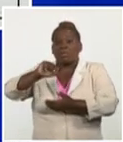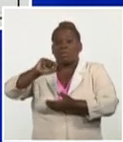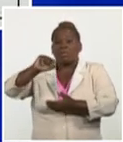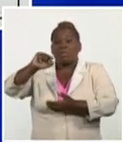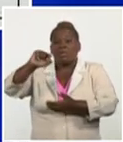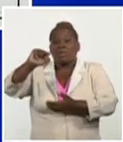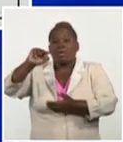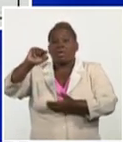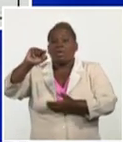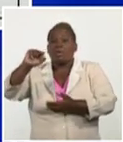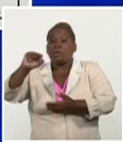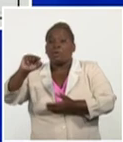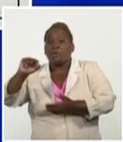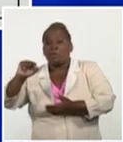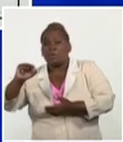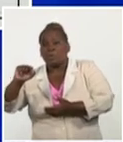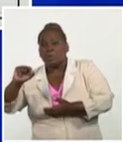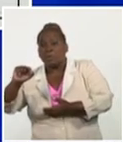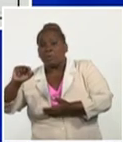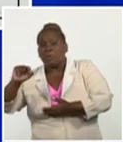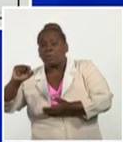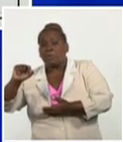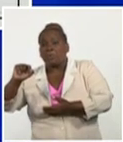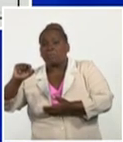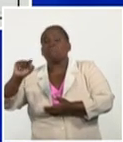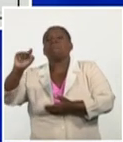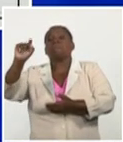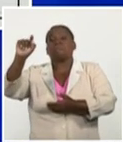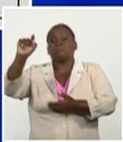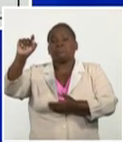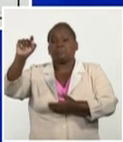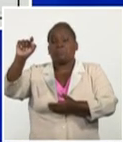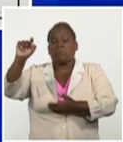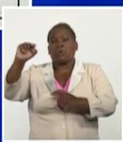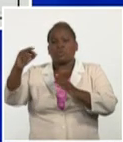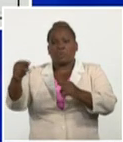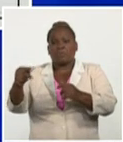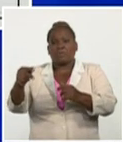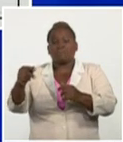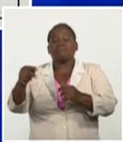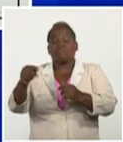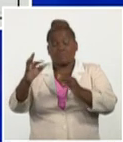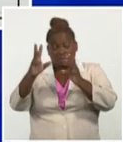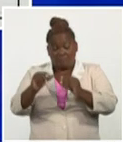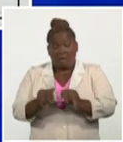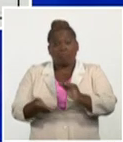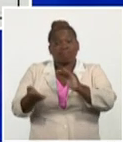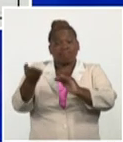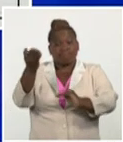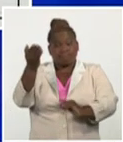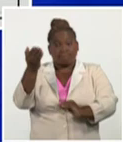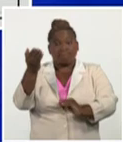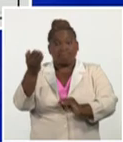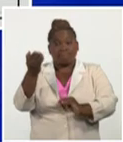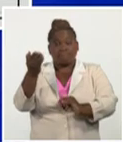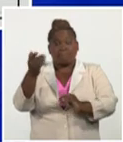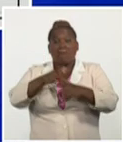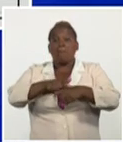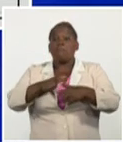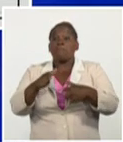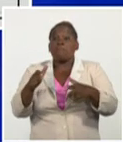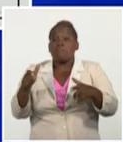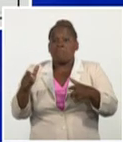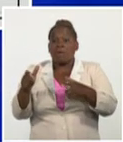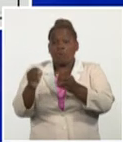determinado momento, pero todavía con una cifra elevada, y la mayor transmisión en